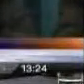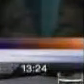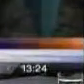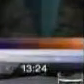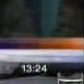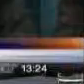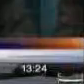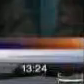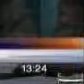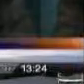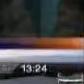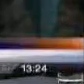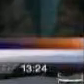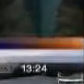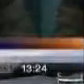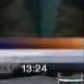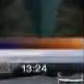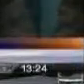especial.